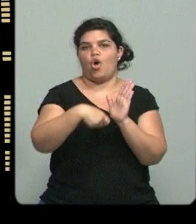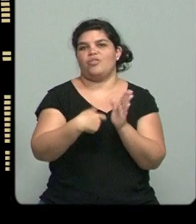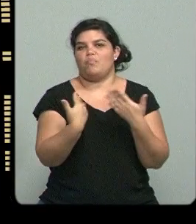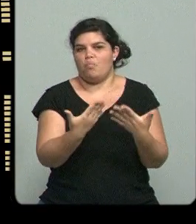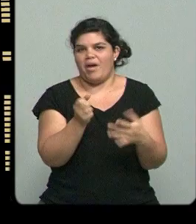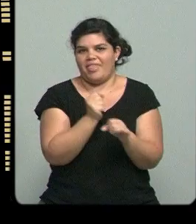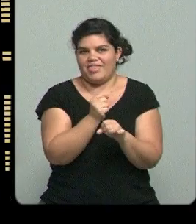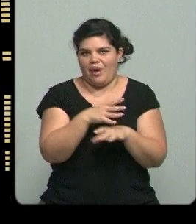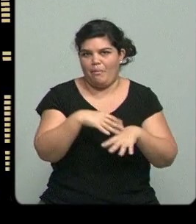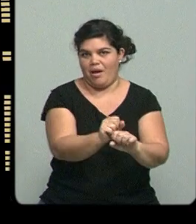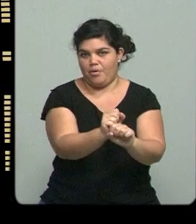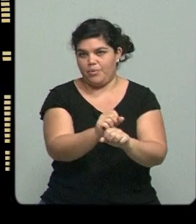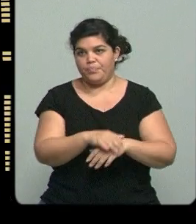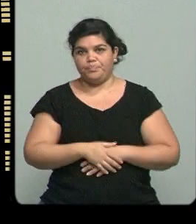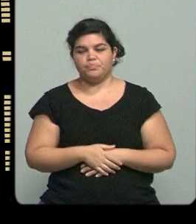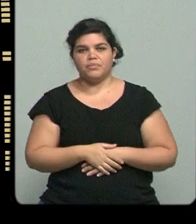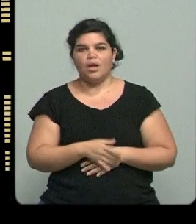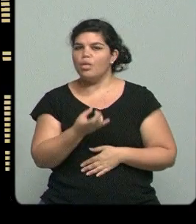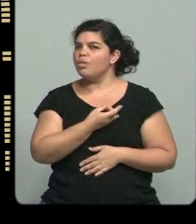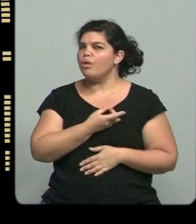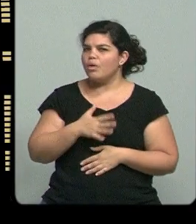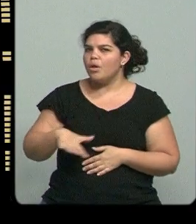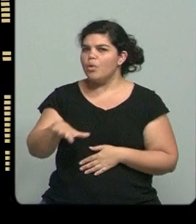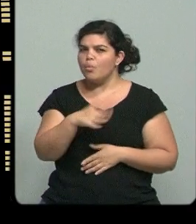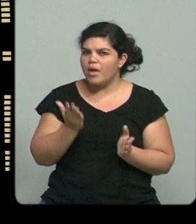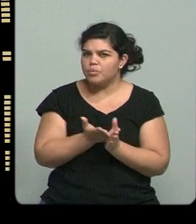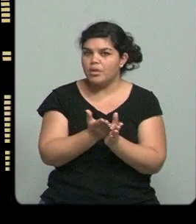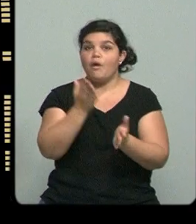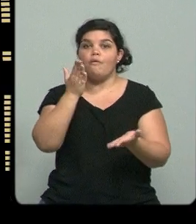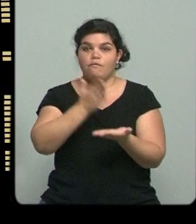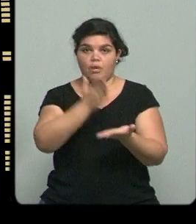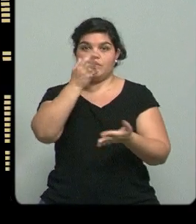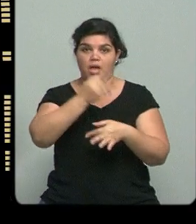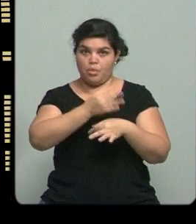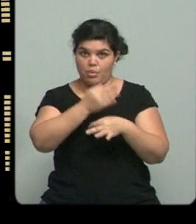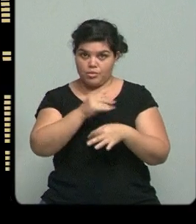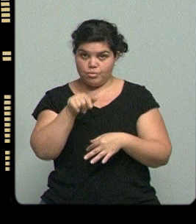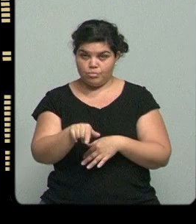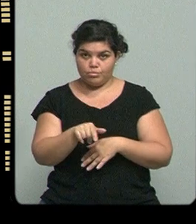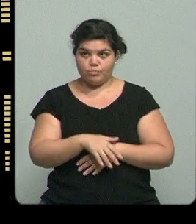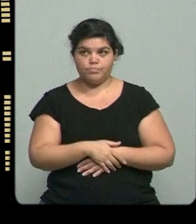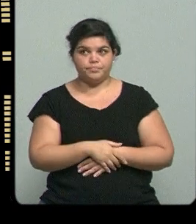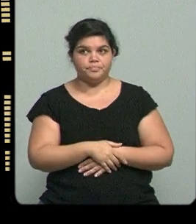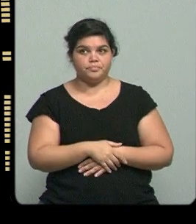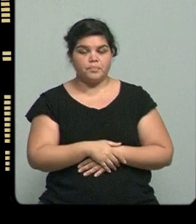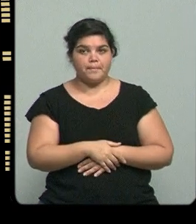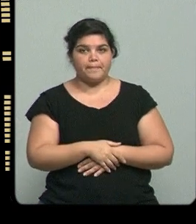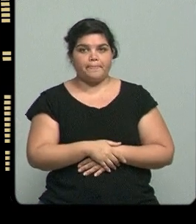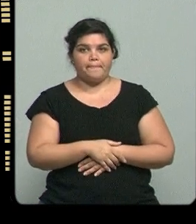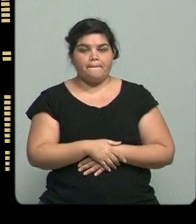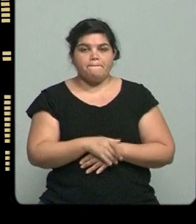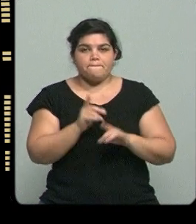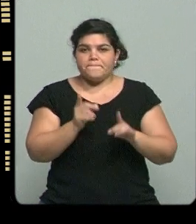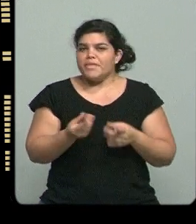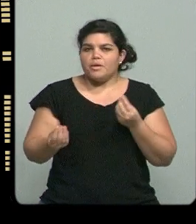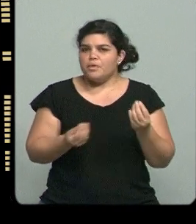contrataciones. Bueno, se estudia aquí en las instalaciones de la Facultad de Educación. ¿Cómo tienen que hacer, Leticia,